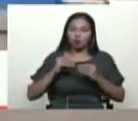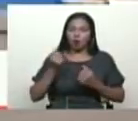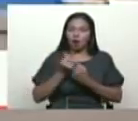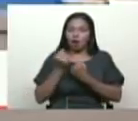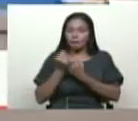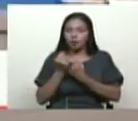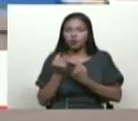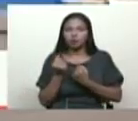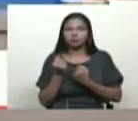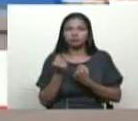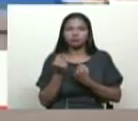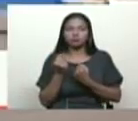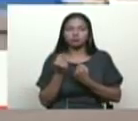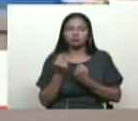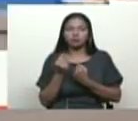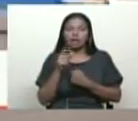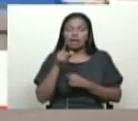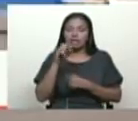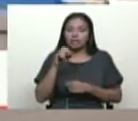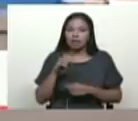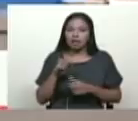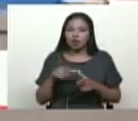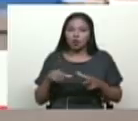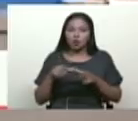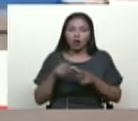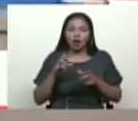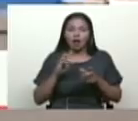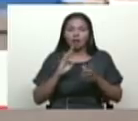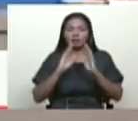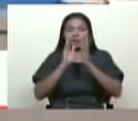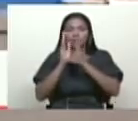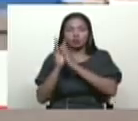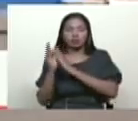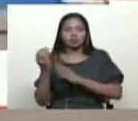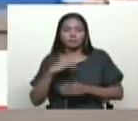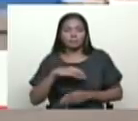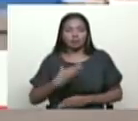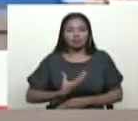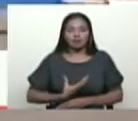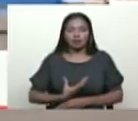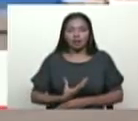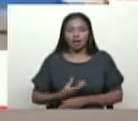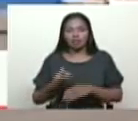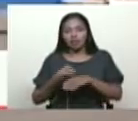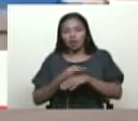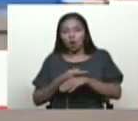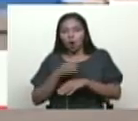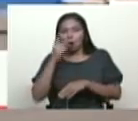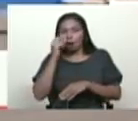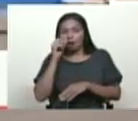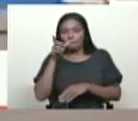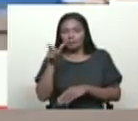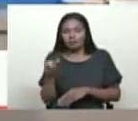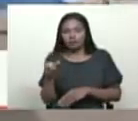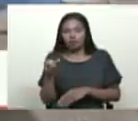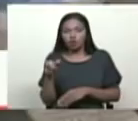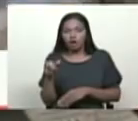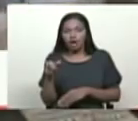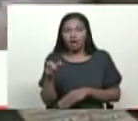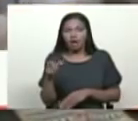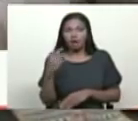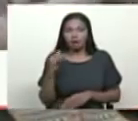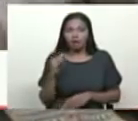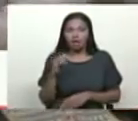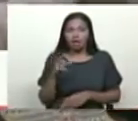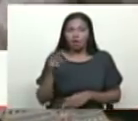apoyo a esta instancia de coordinación de alcaldes, gobernadores y autoridades locales que